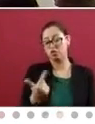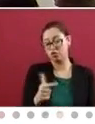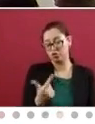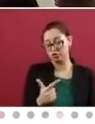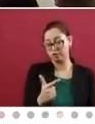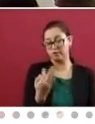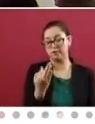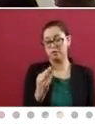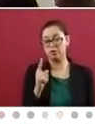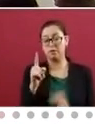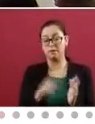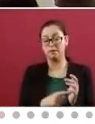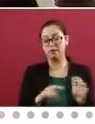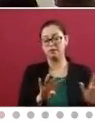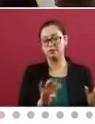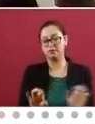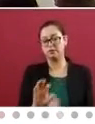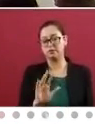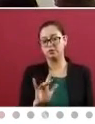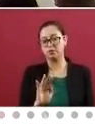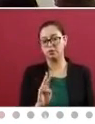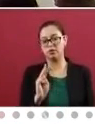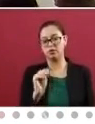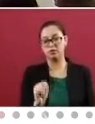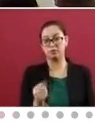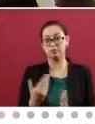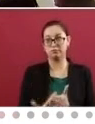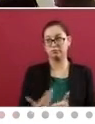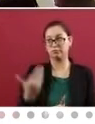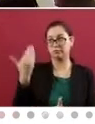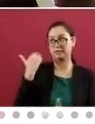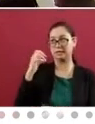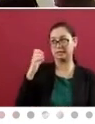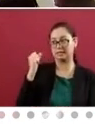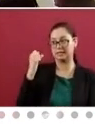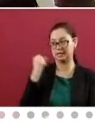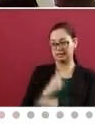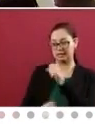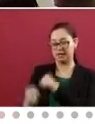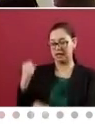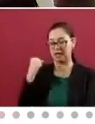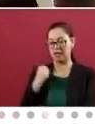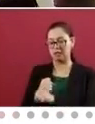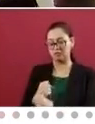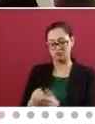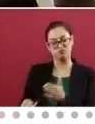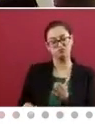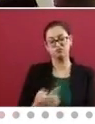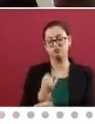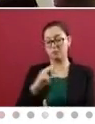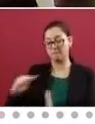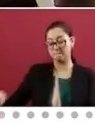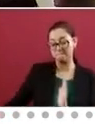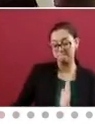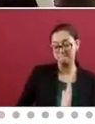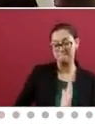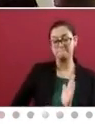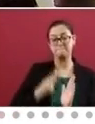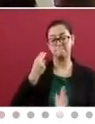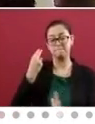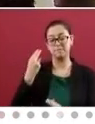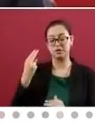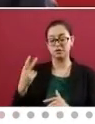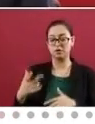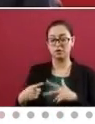es decir, los proveedores habían dado sus propuestas e incluso habían hecho ofertas subsecuentes 2 días